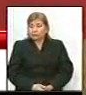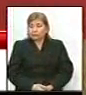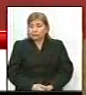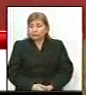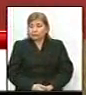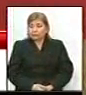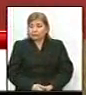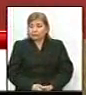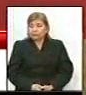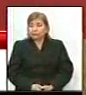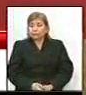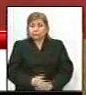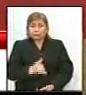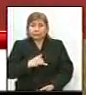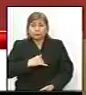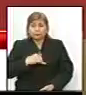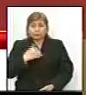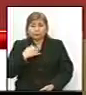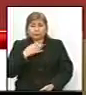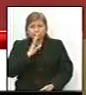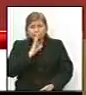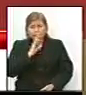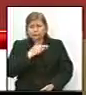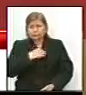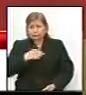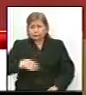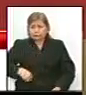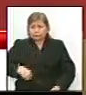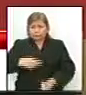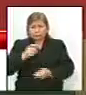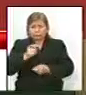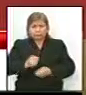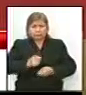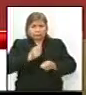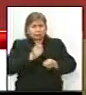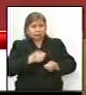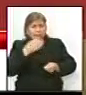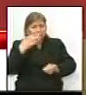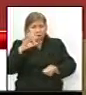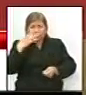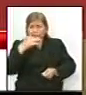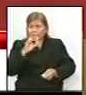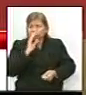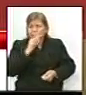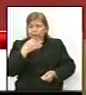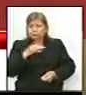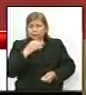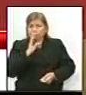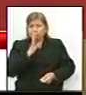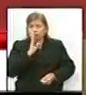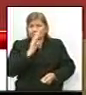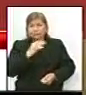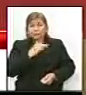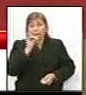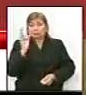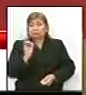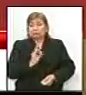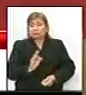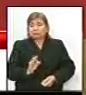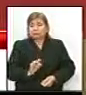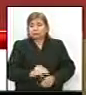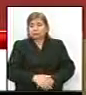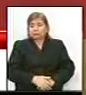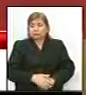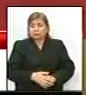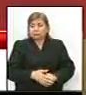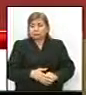yo también siempre hablamos con el ministro de Agricultura, ¿no? Siempre, casi siempre hablamos, pero nunca hablamos